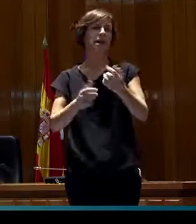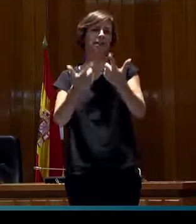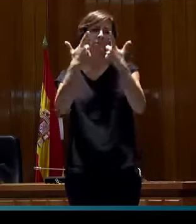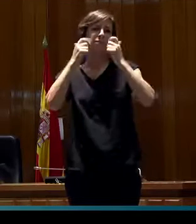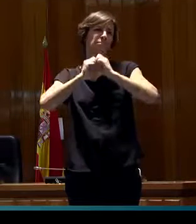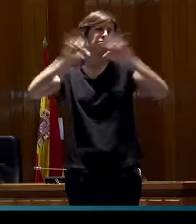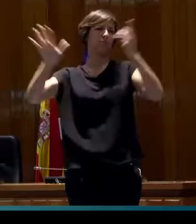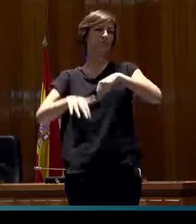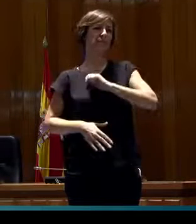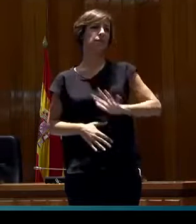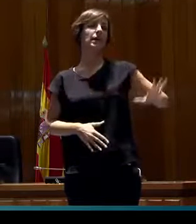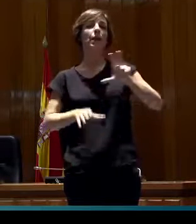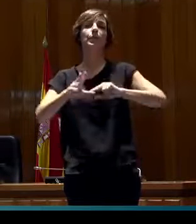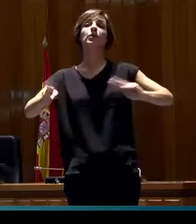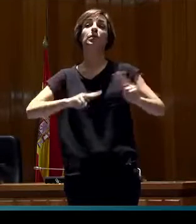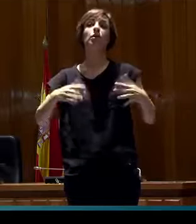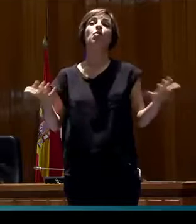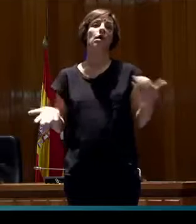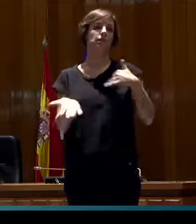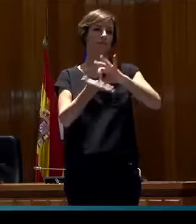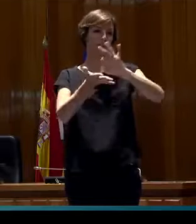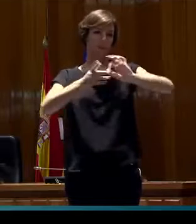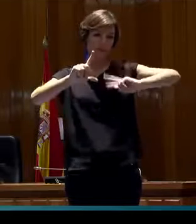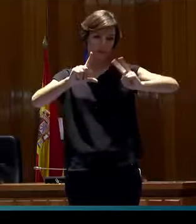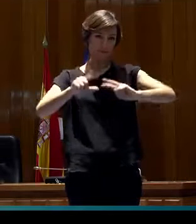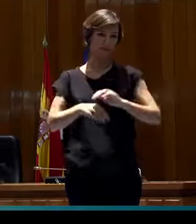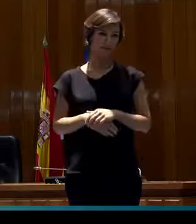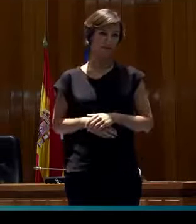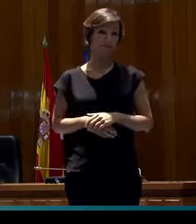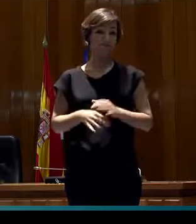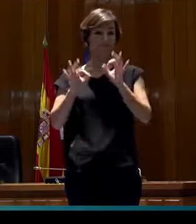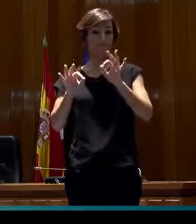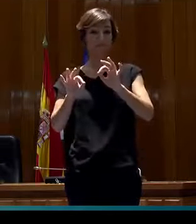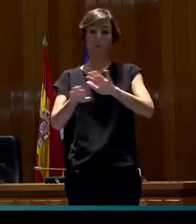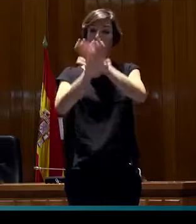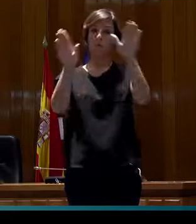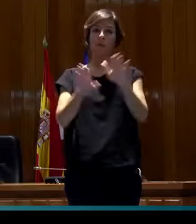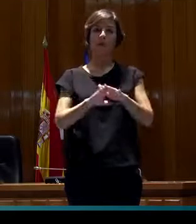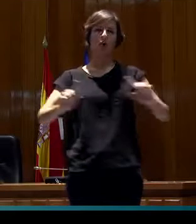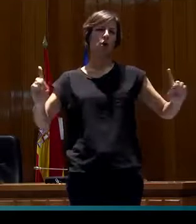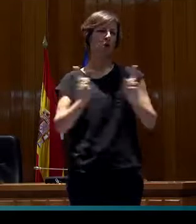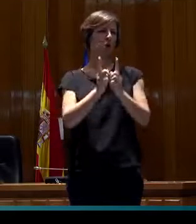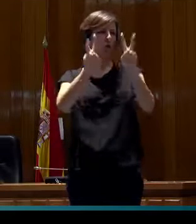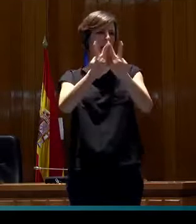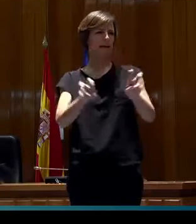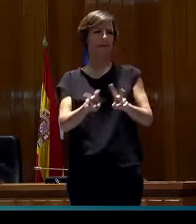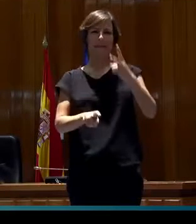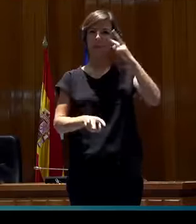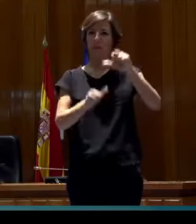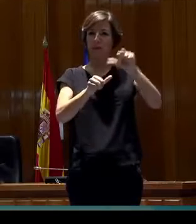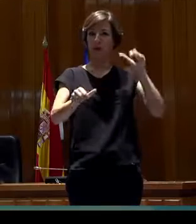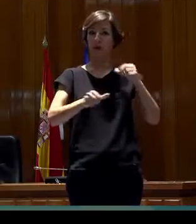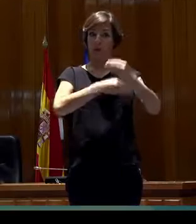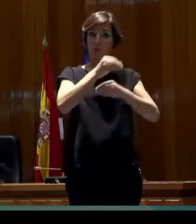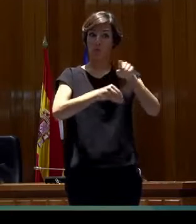en España de videointerpretación, que es el servicio SVisual, para finalmente exponer un breve análisis desde la experiencia de este caso de